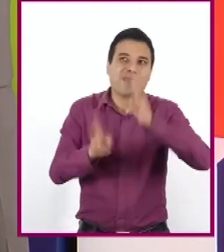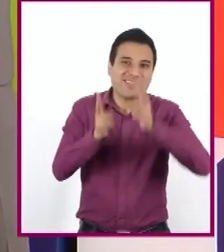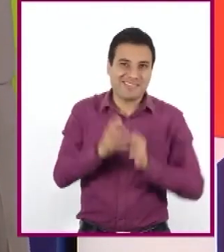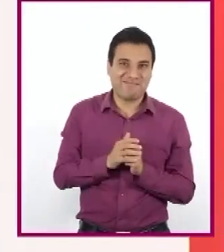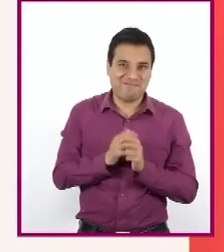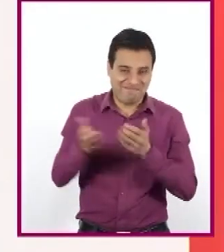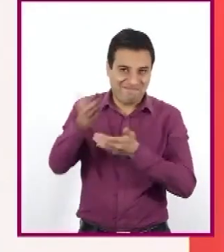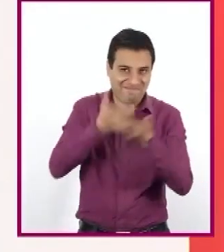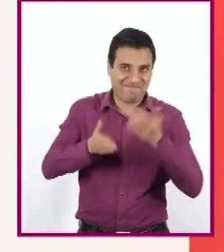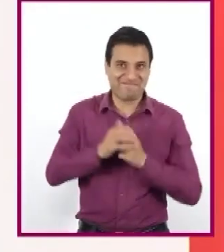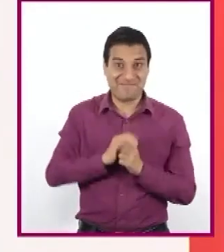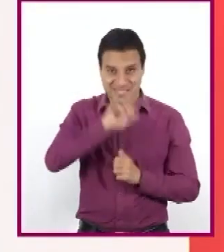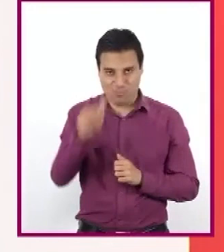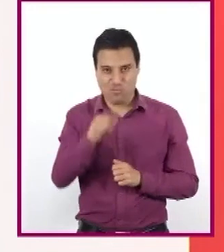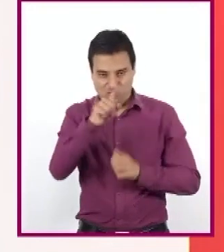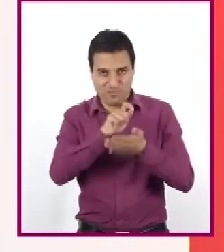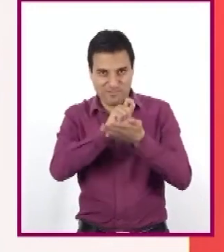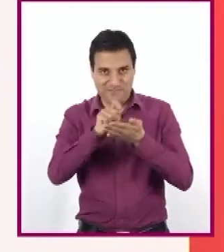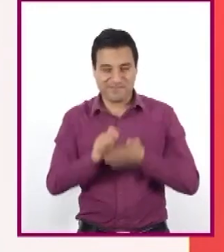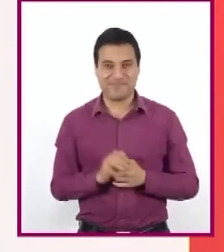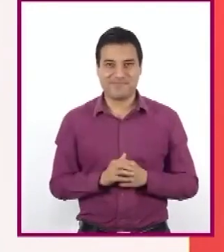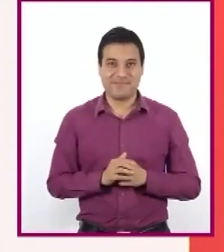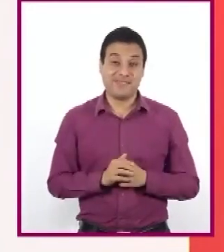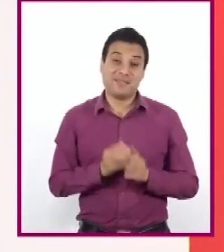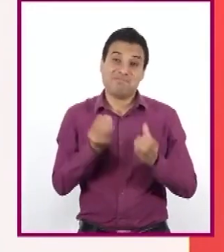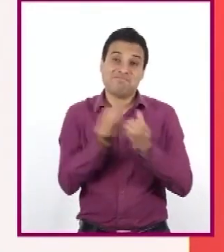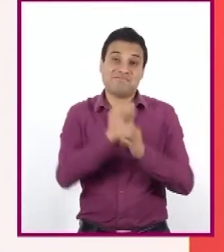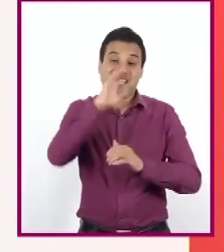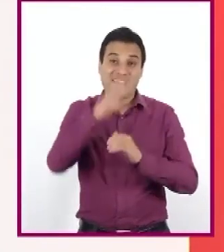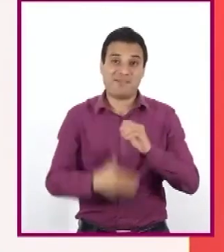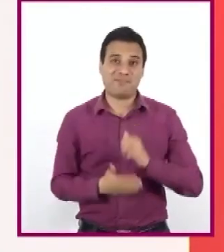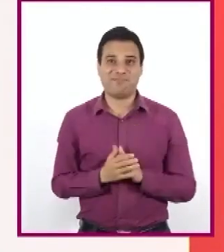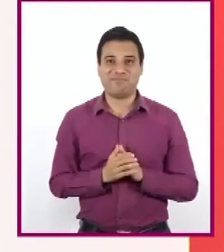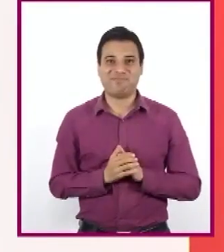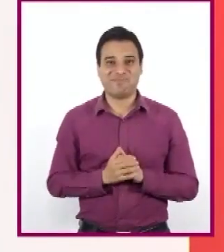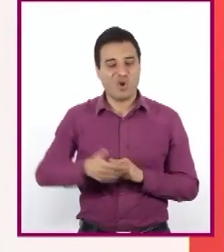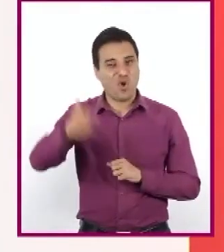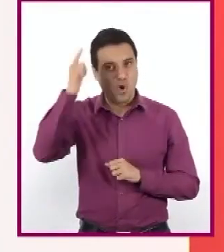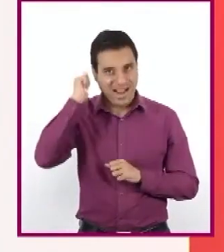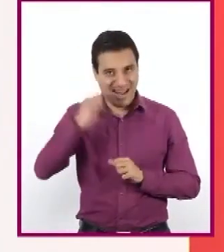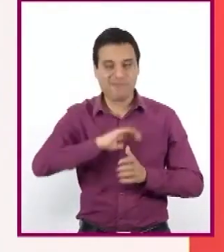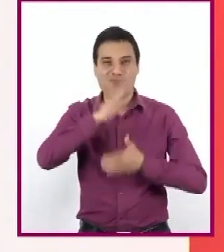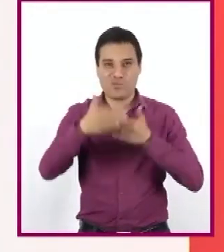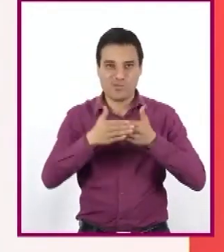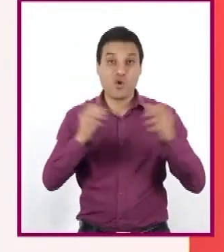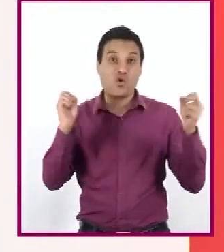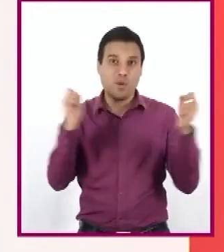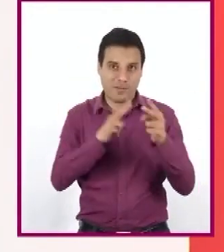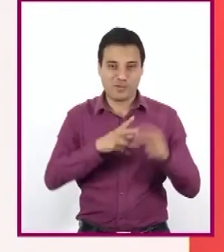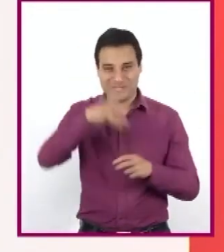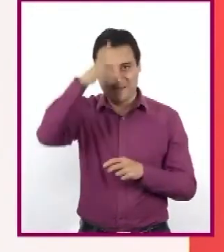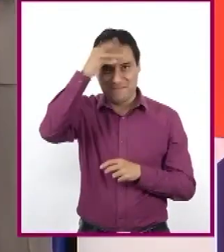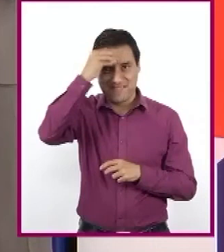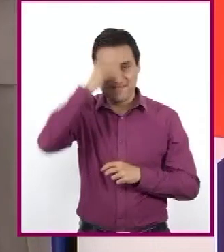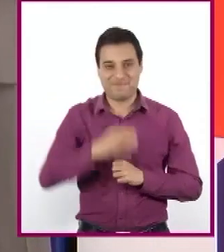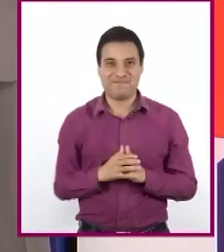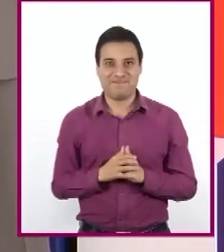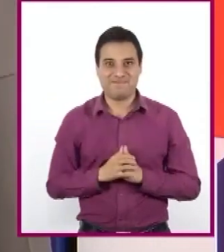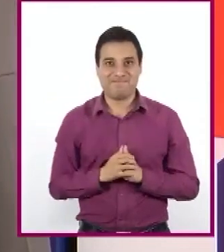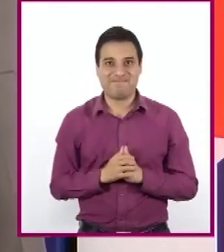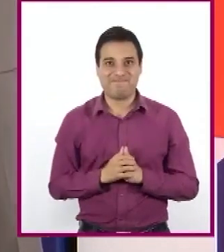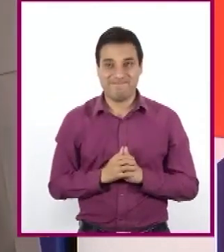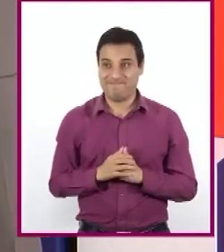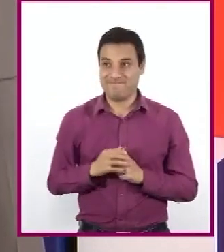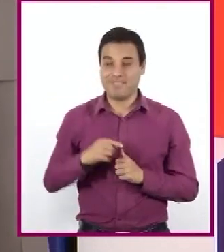anotaciones. Llegó el momento de despedirnos, esperando volver a compartir nuevos aprendizajes con ustedes.